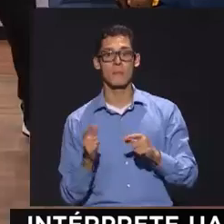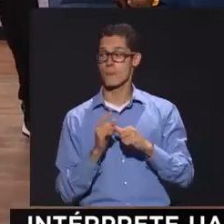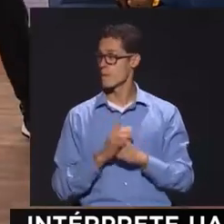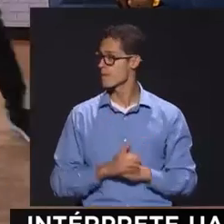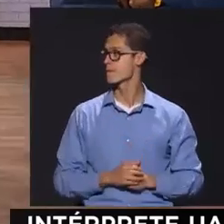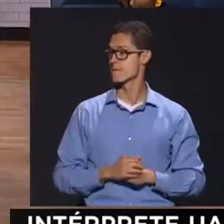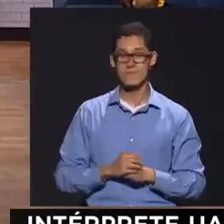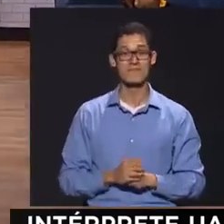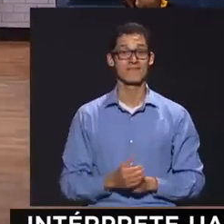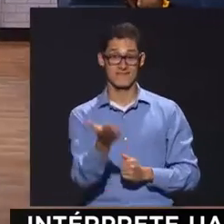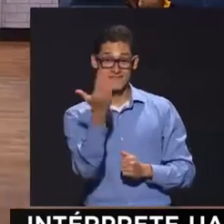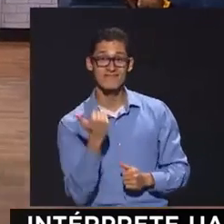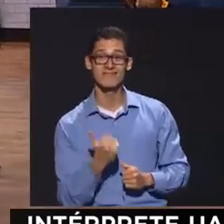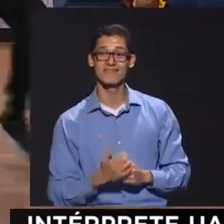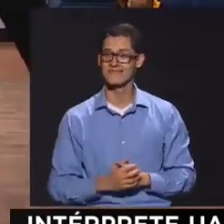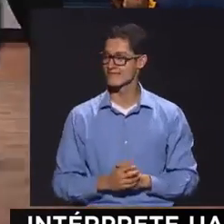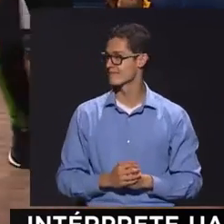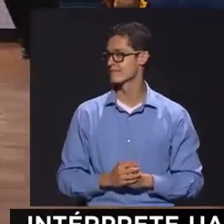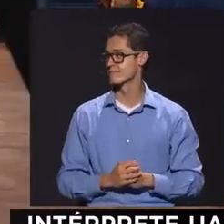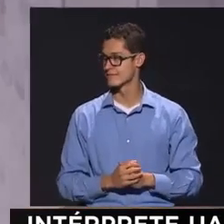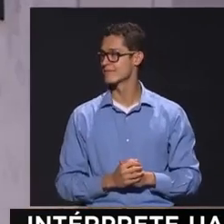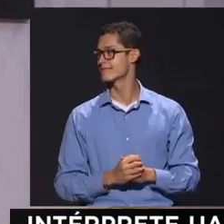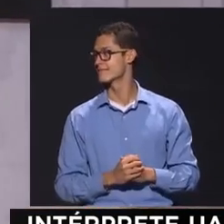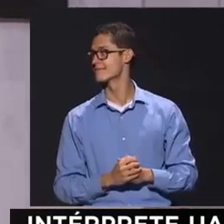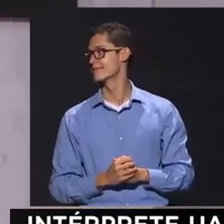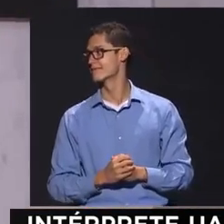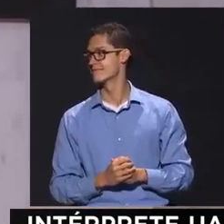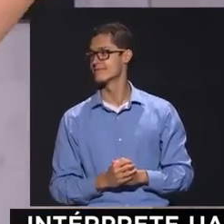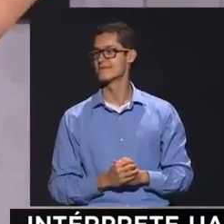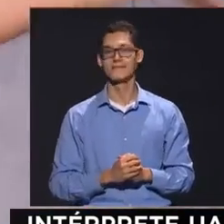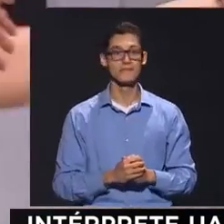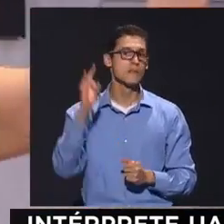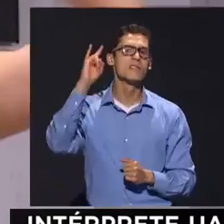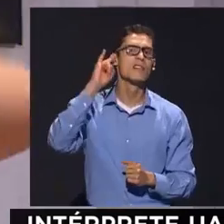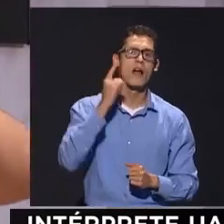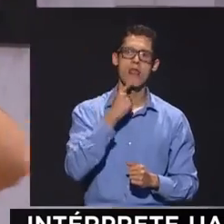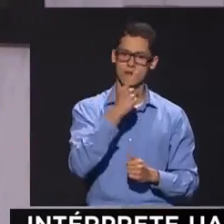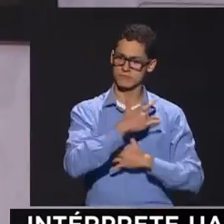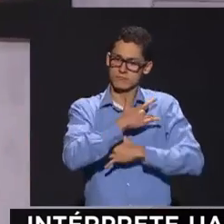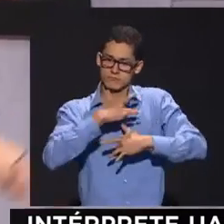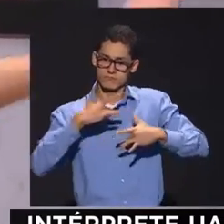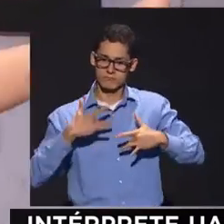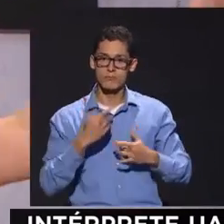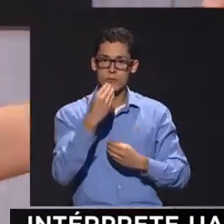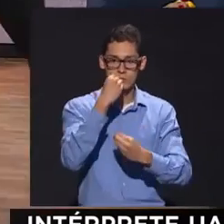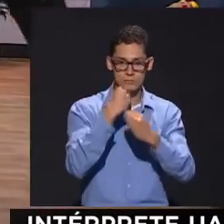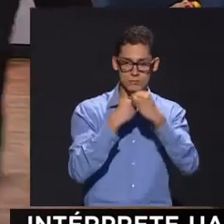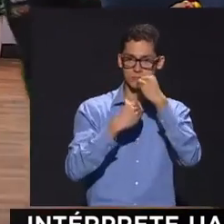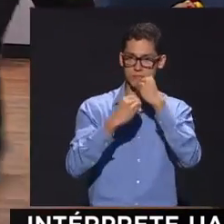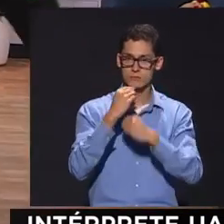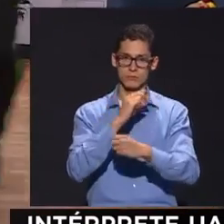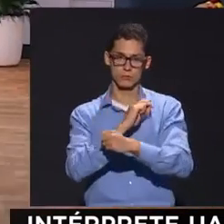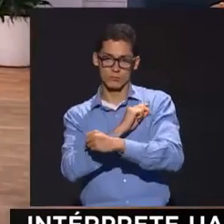también son malos es buena vida nadie acá